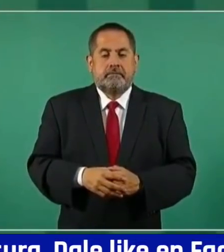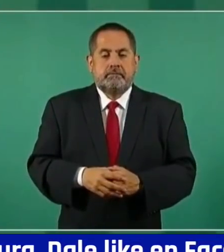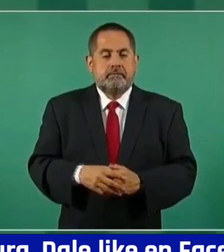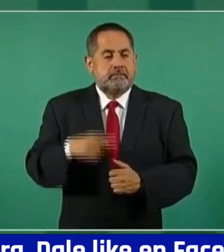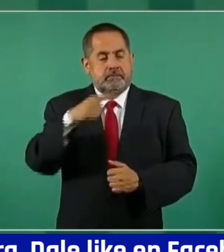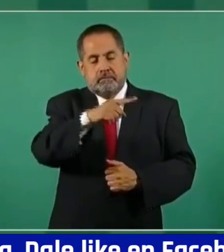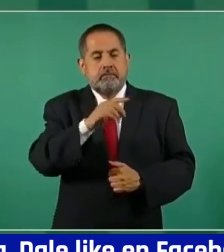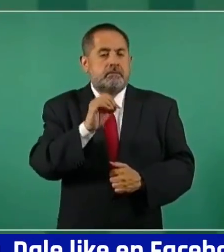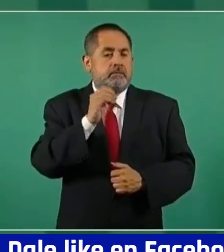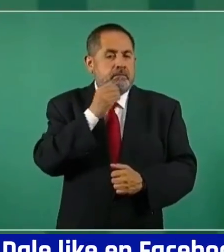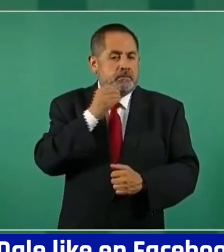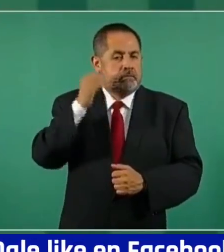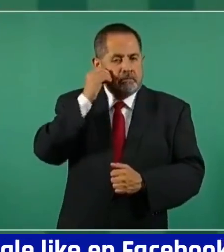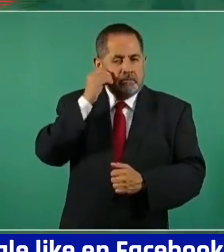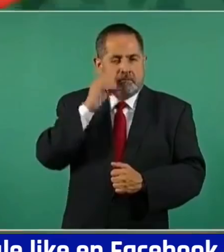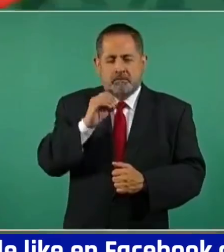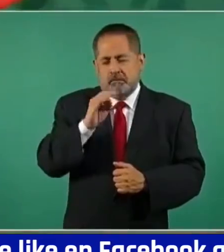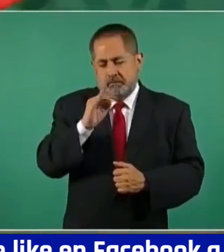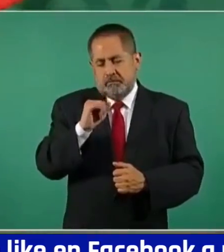obispo